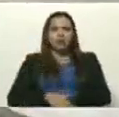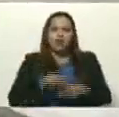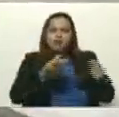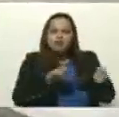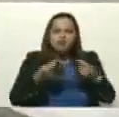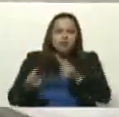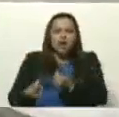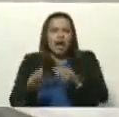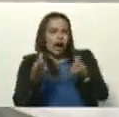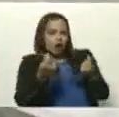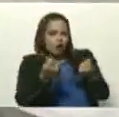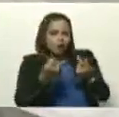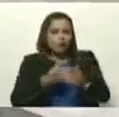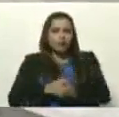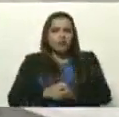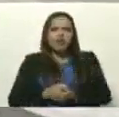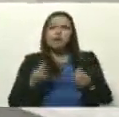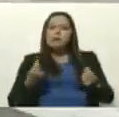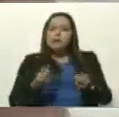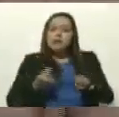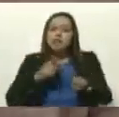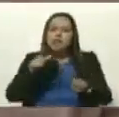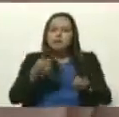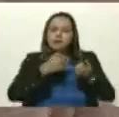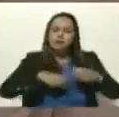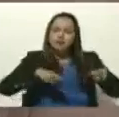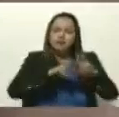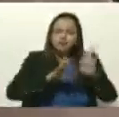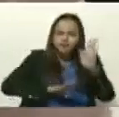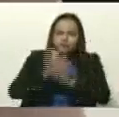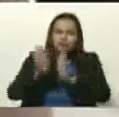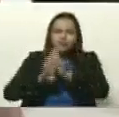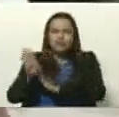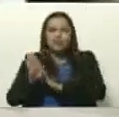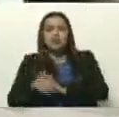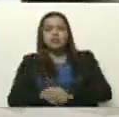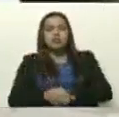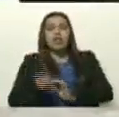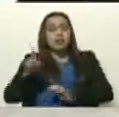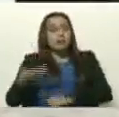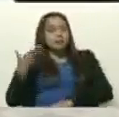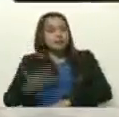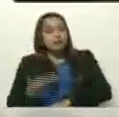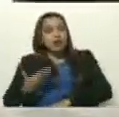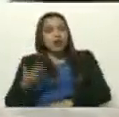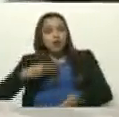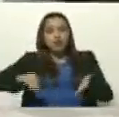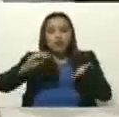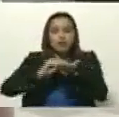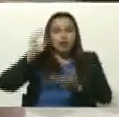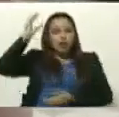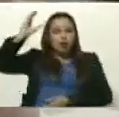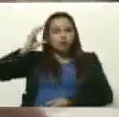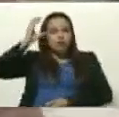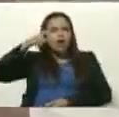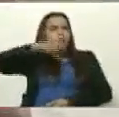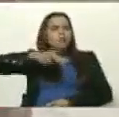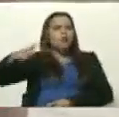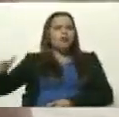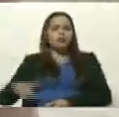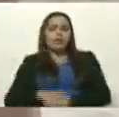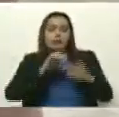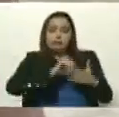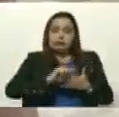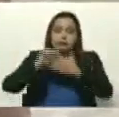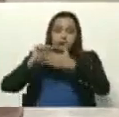la economía para activar la moral para recuperar la moral para re concientizar a nuestro pueblo a nuestros dirigentes